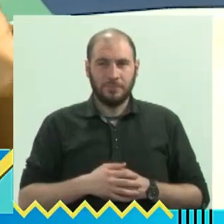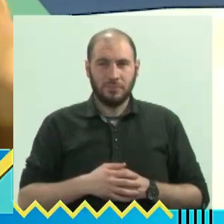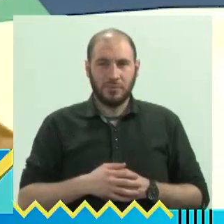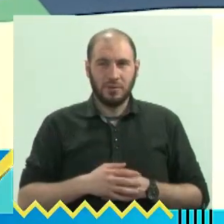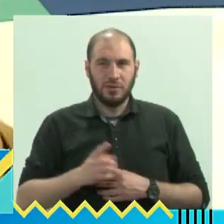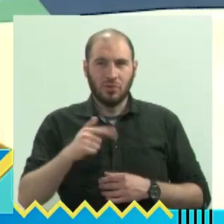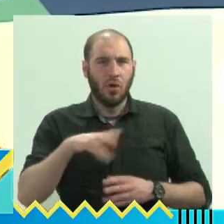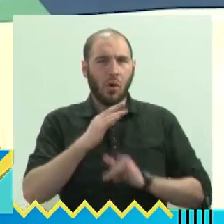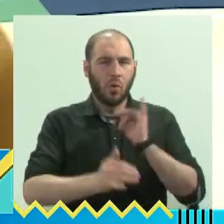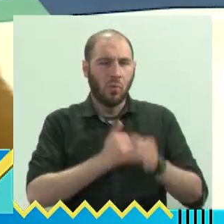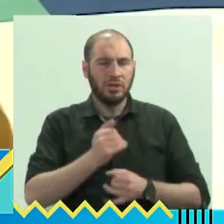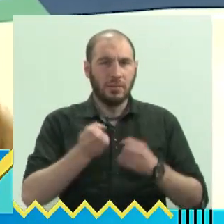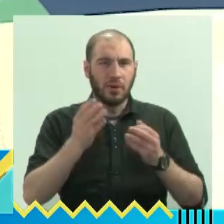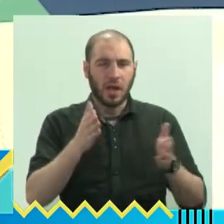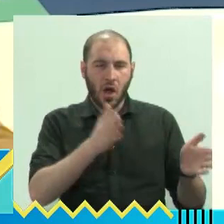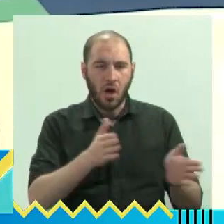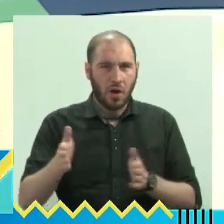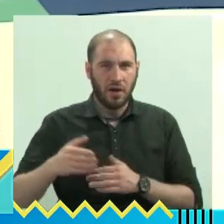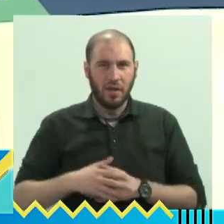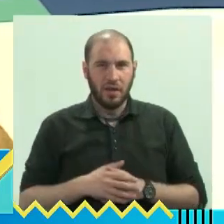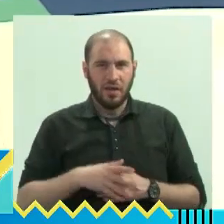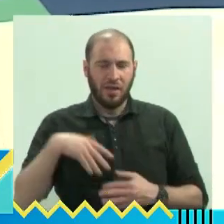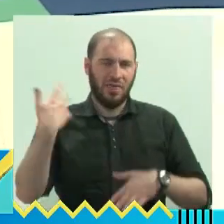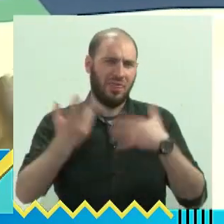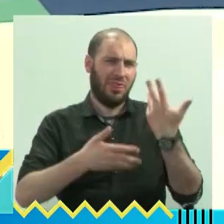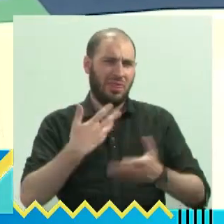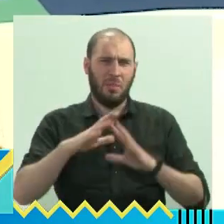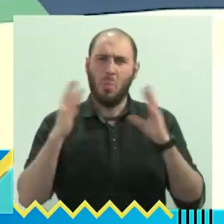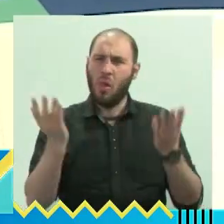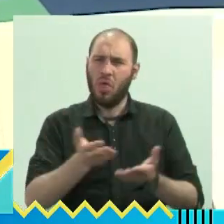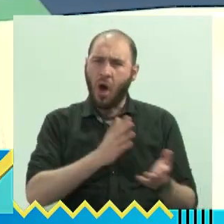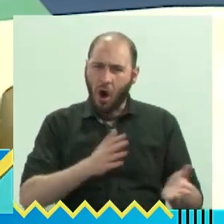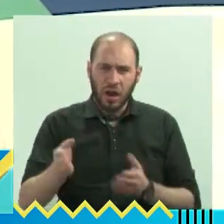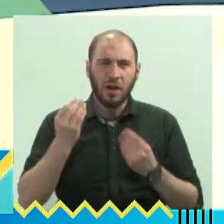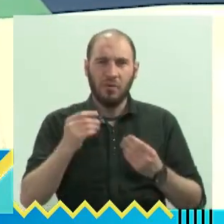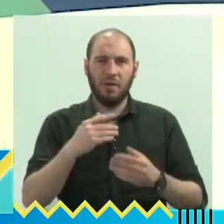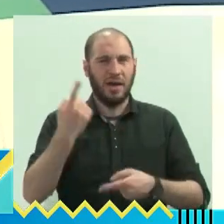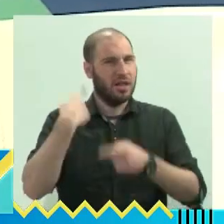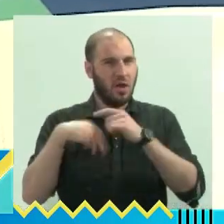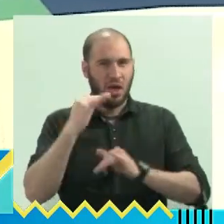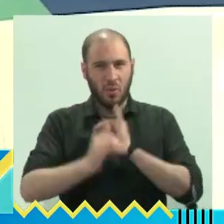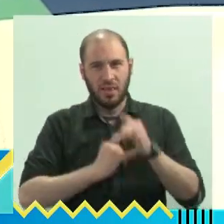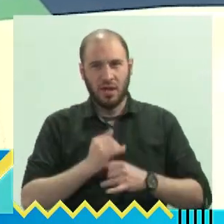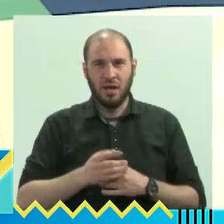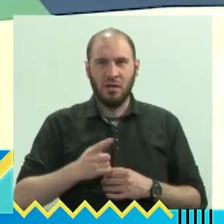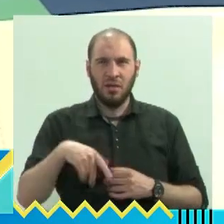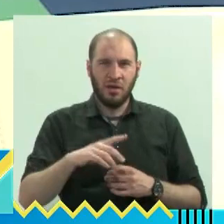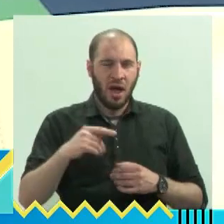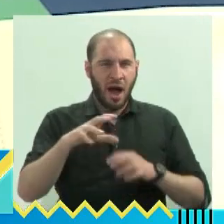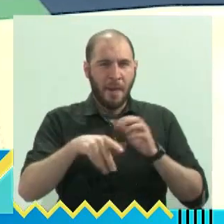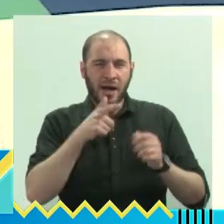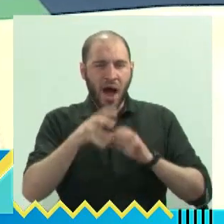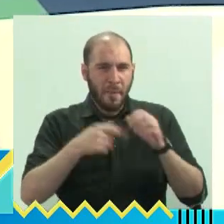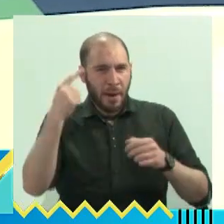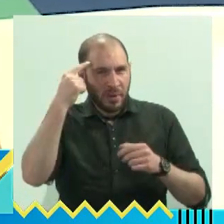tener explicaciones y ordenar este caos del mundo que vivimos, ¿no? Somos animales racionales, pero también